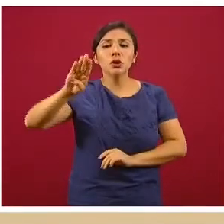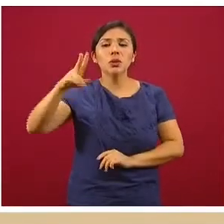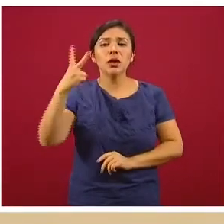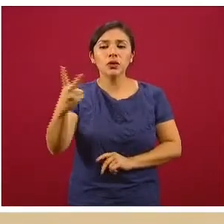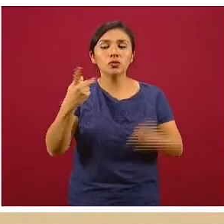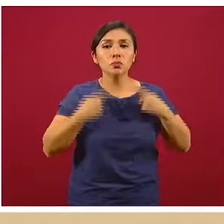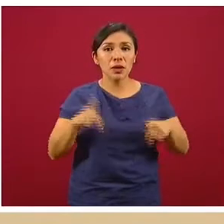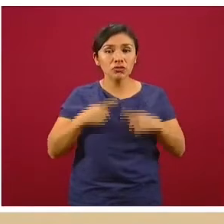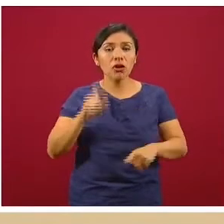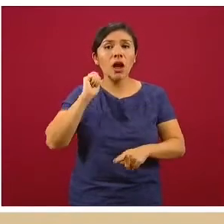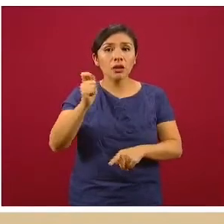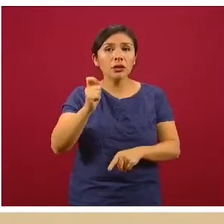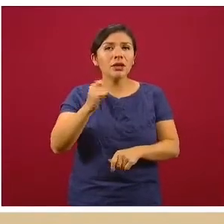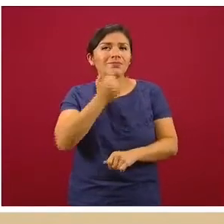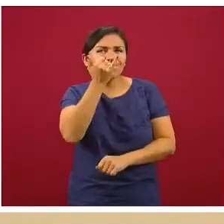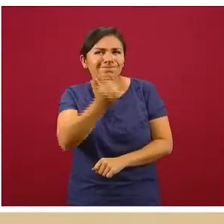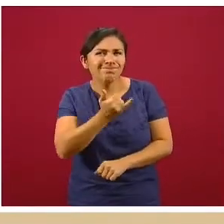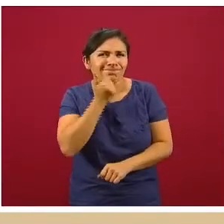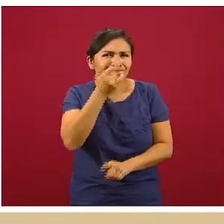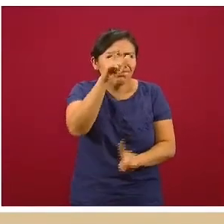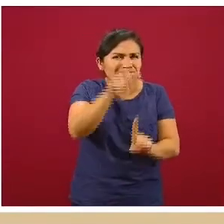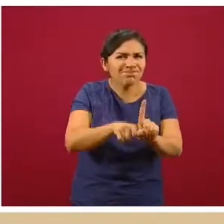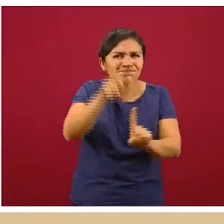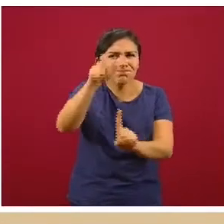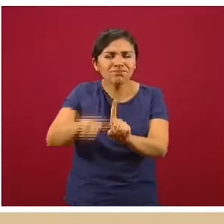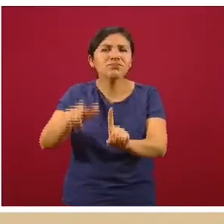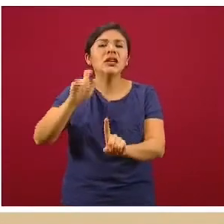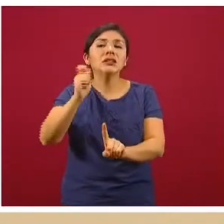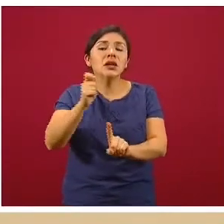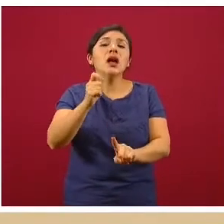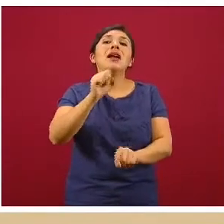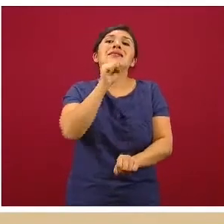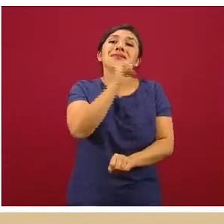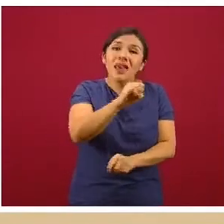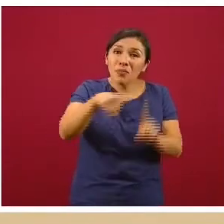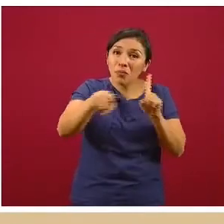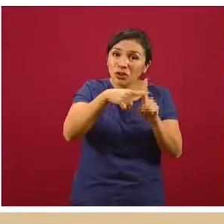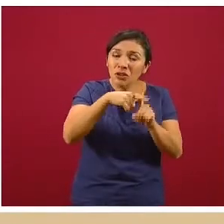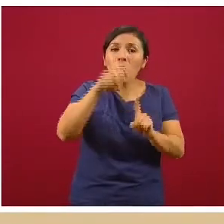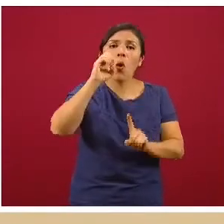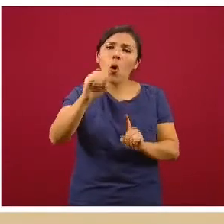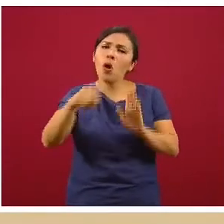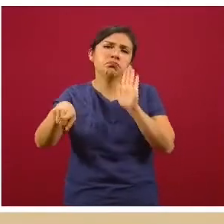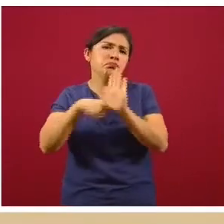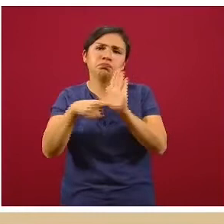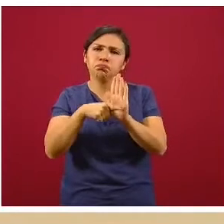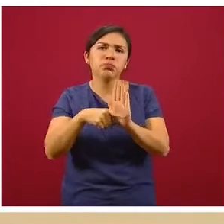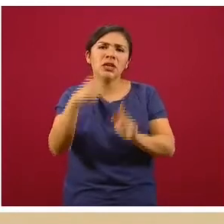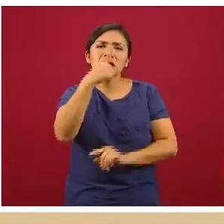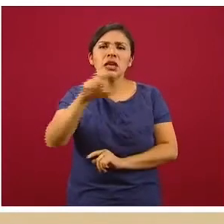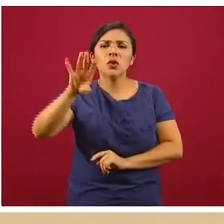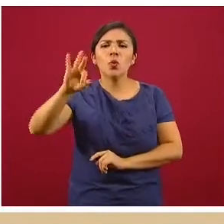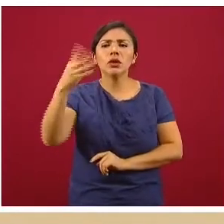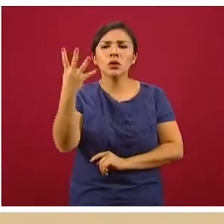270.992, que en su momento fueron casos sospechosos y fueron ya sea confirmadas o, como ocurrió con